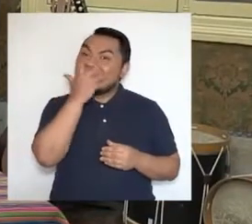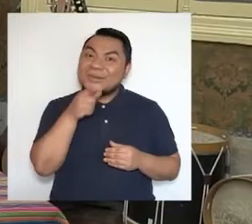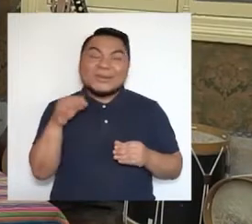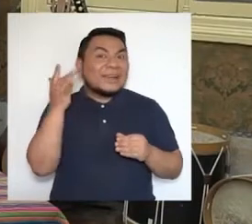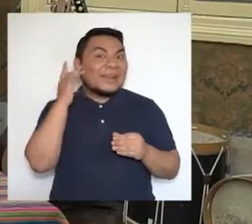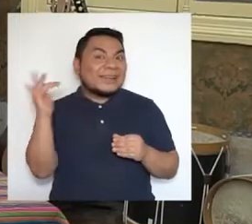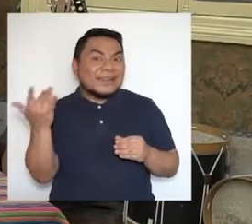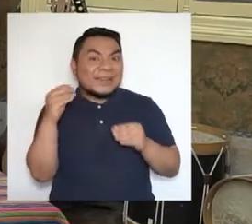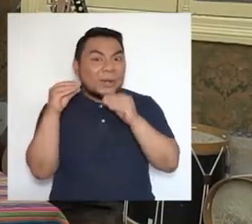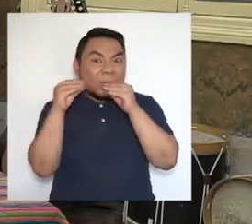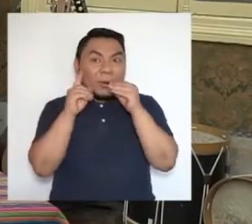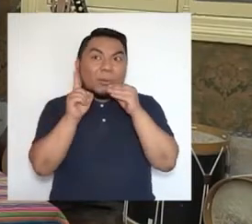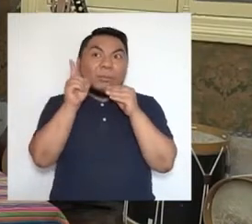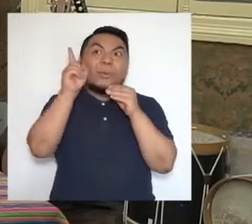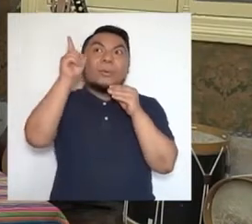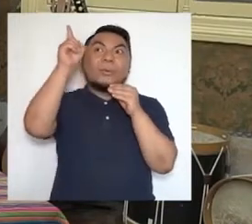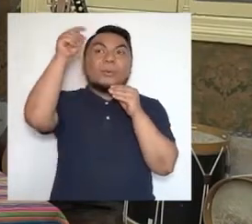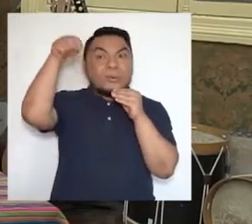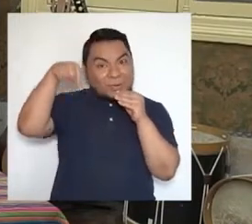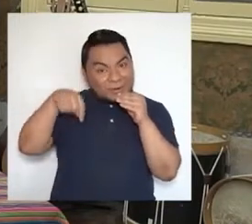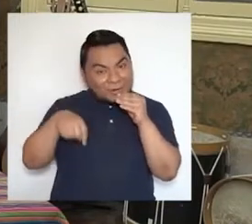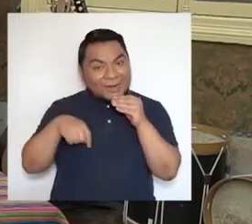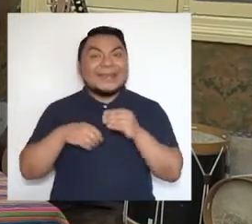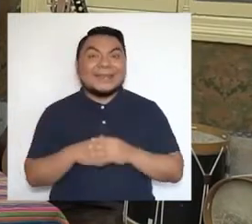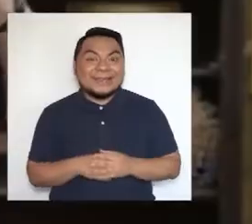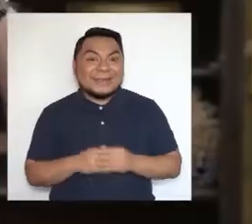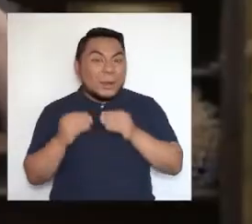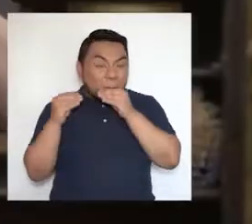Suena, parece que el sonido sube y baja.